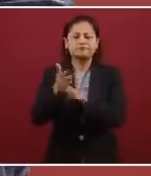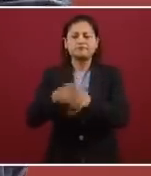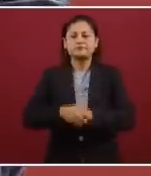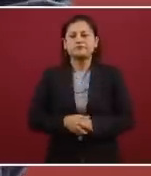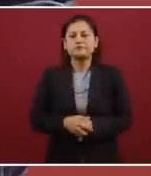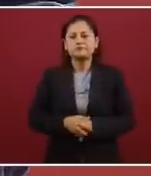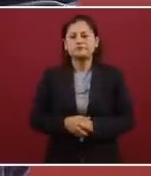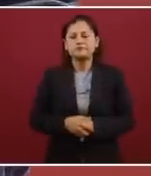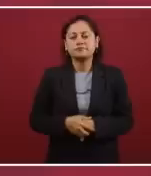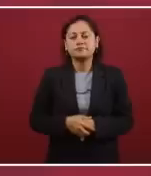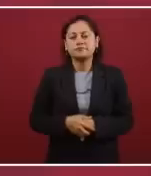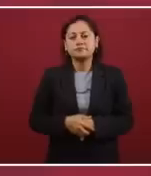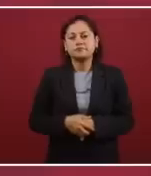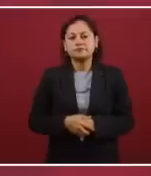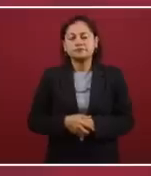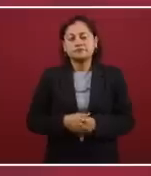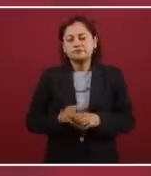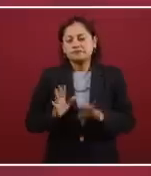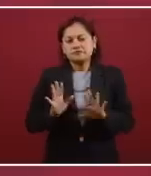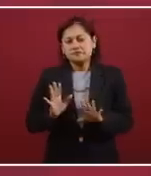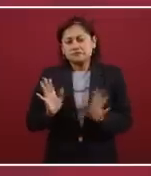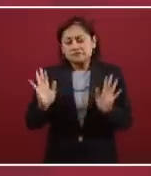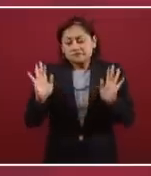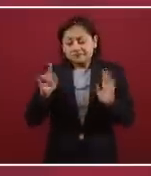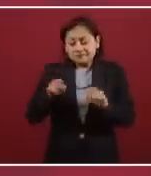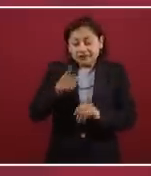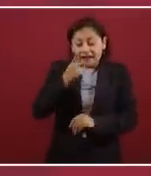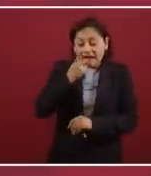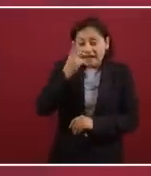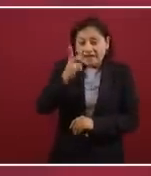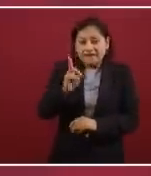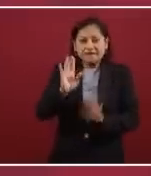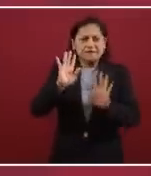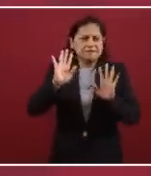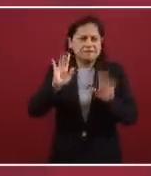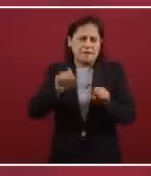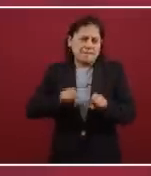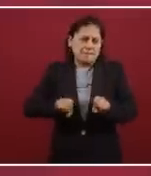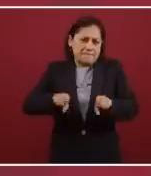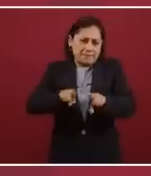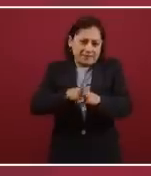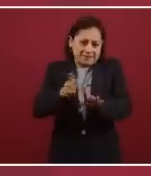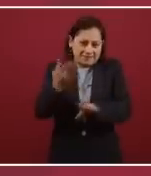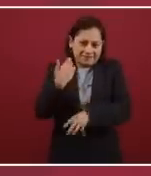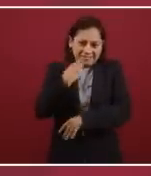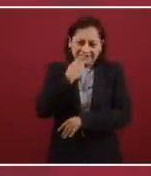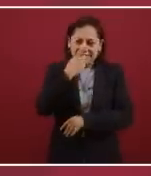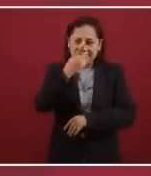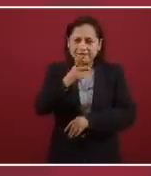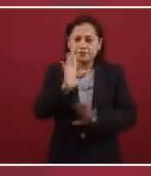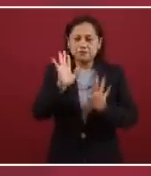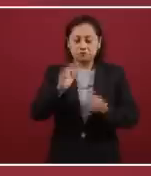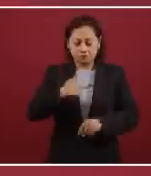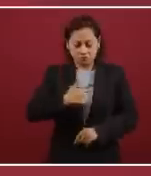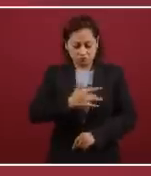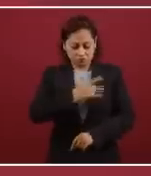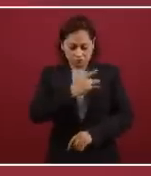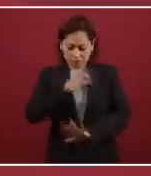y es parte de lo mismo, ¿no? Yo siento que el presupuesto es suficiente porque